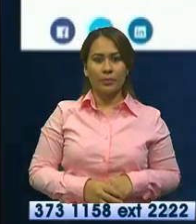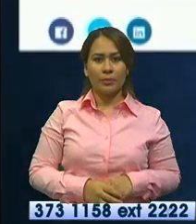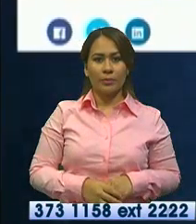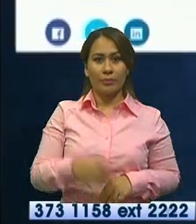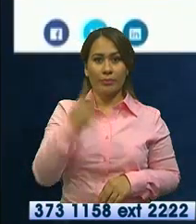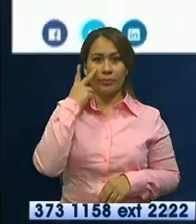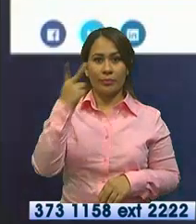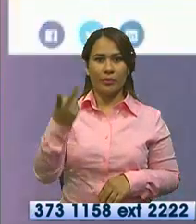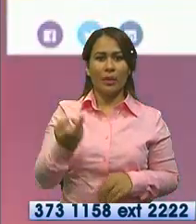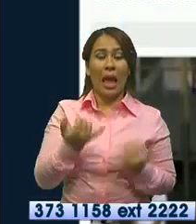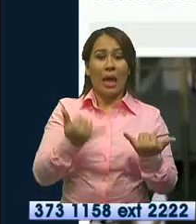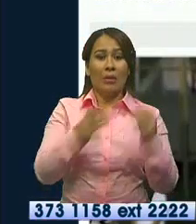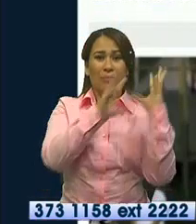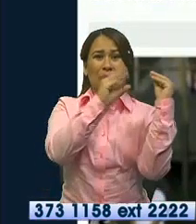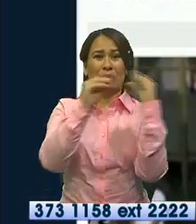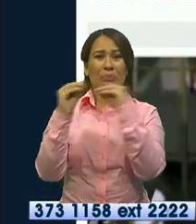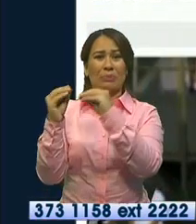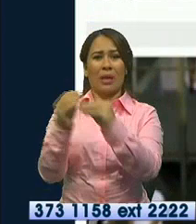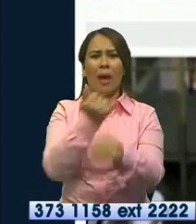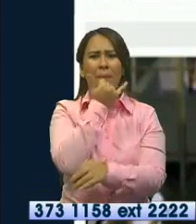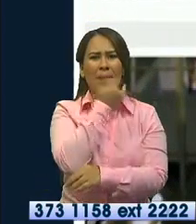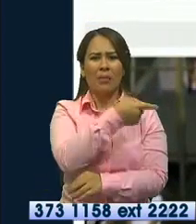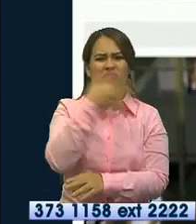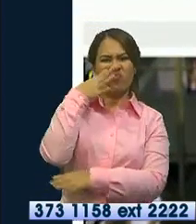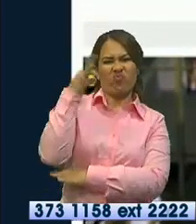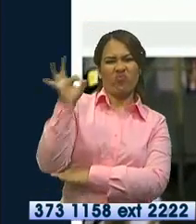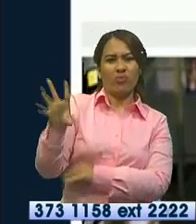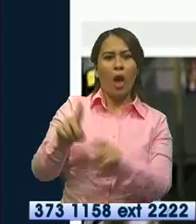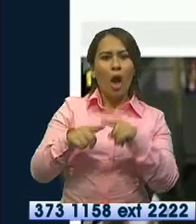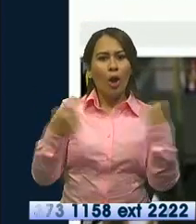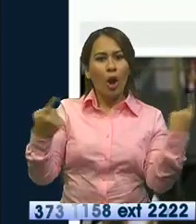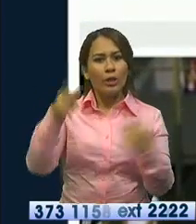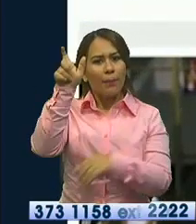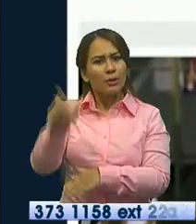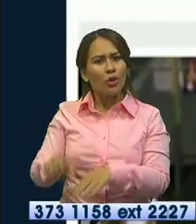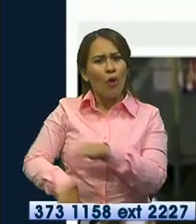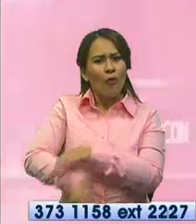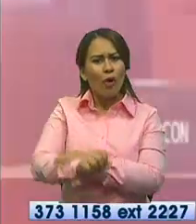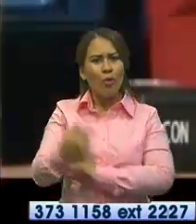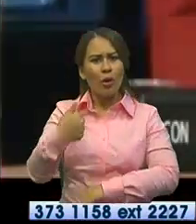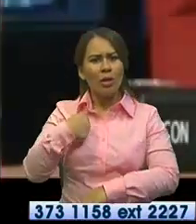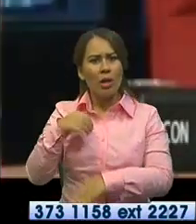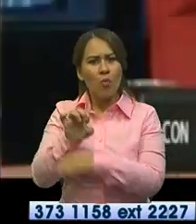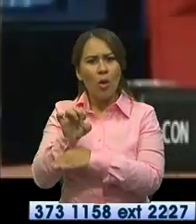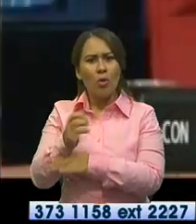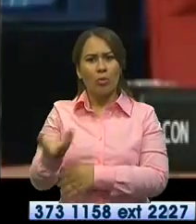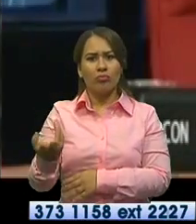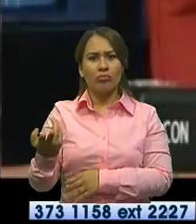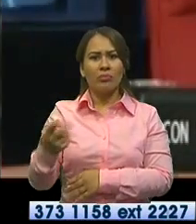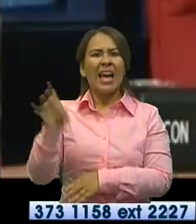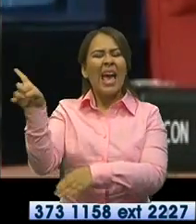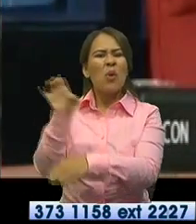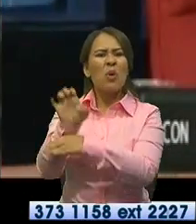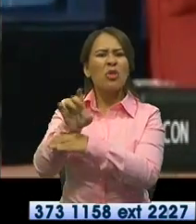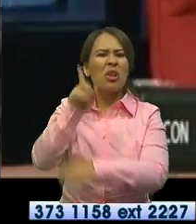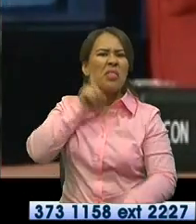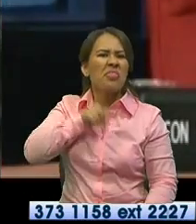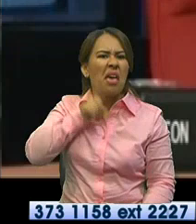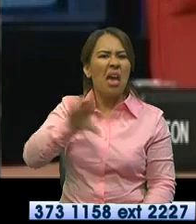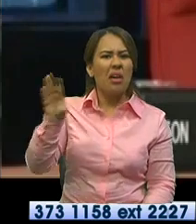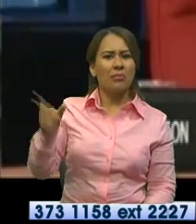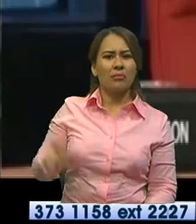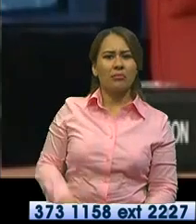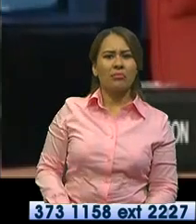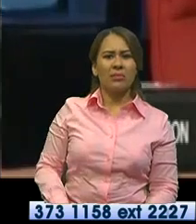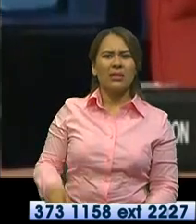Está siendo criticado y sus frases racistas han dado la vuelta al mundo. Los ecuatorianos son negros,